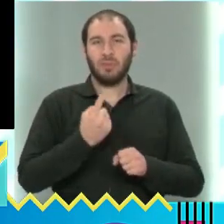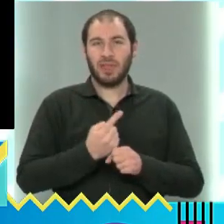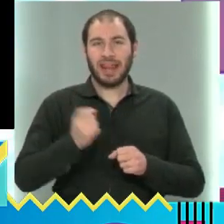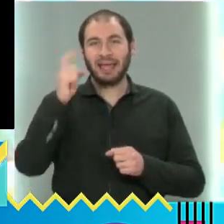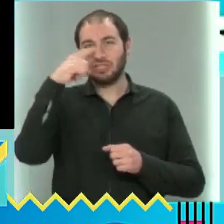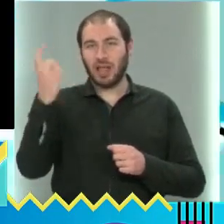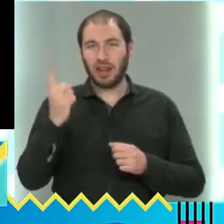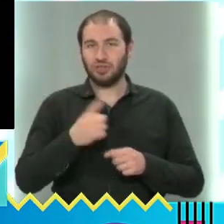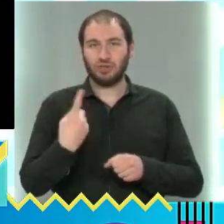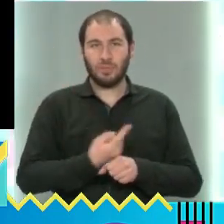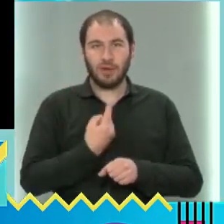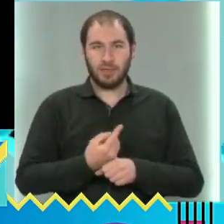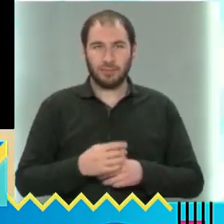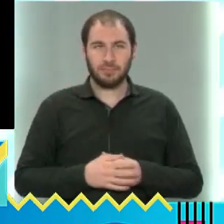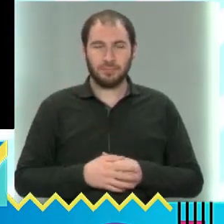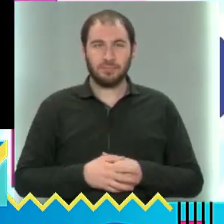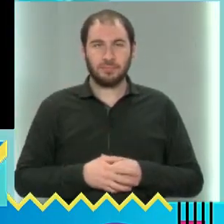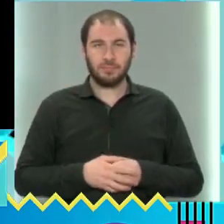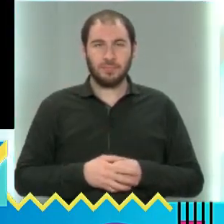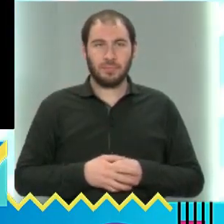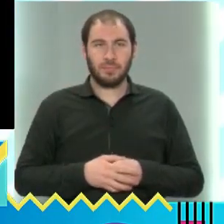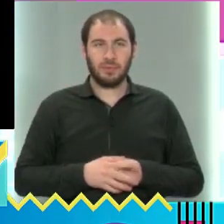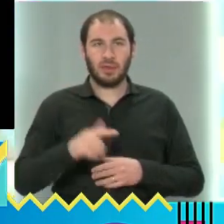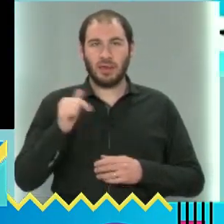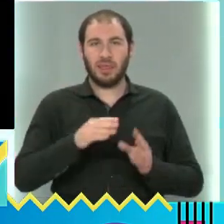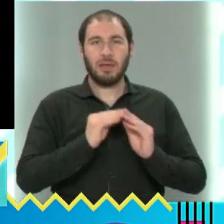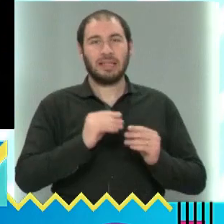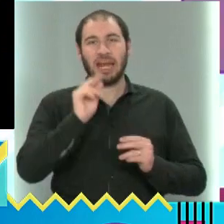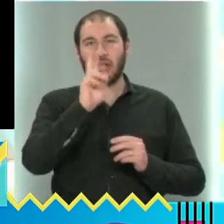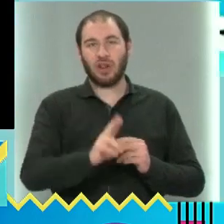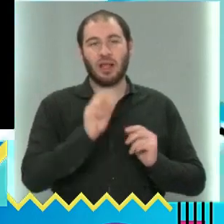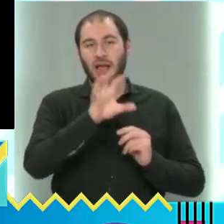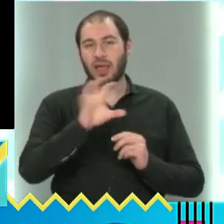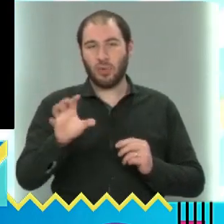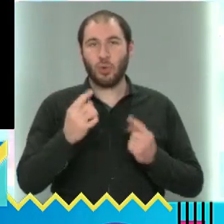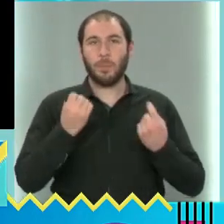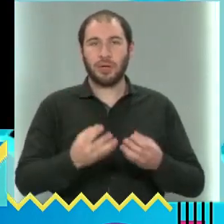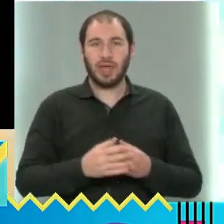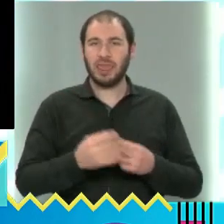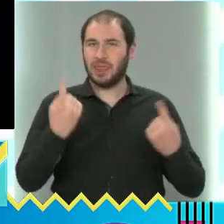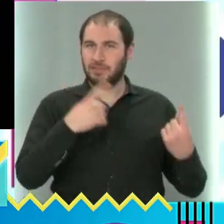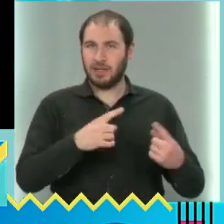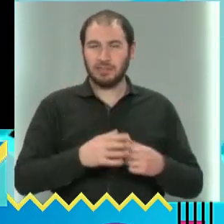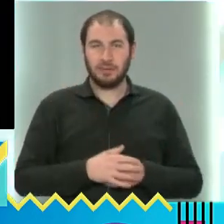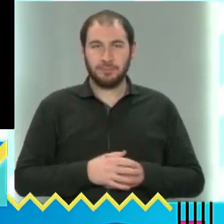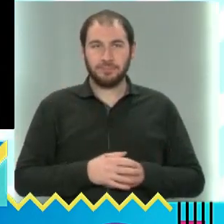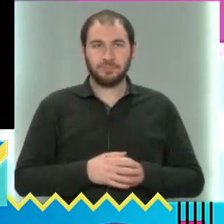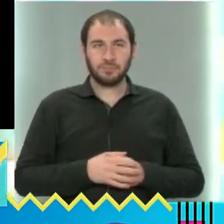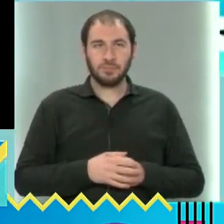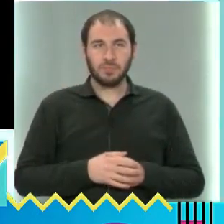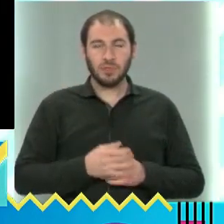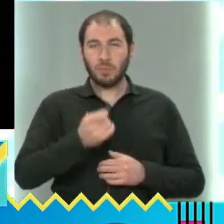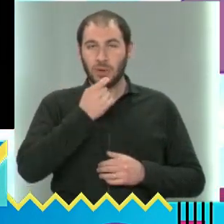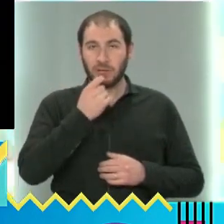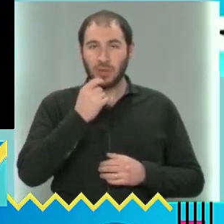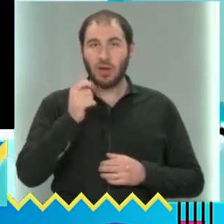nivel nacional y que tiene que ser discutido a nivel regional. Porque no es lo mismo, voy al